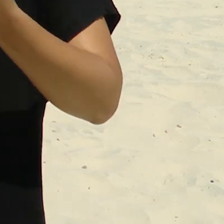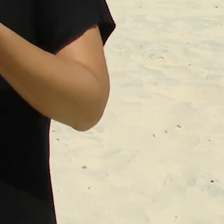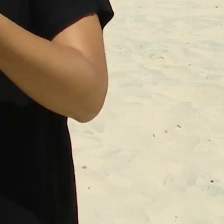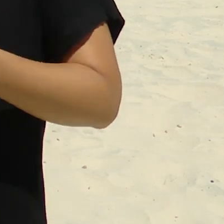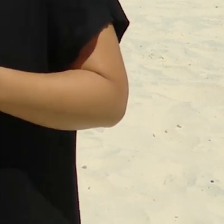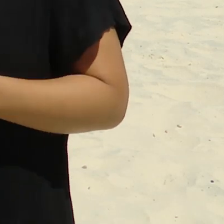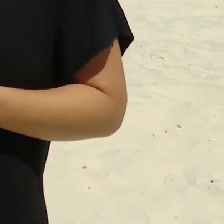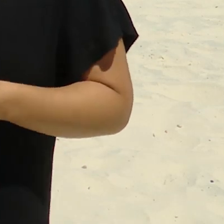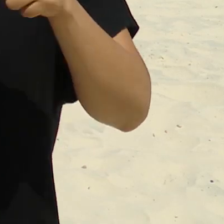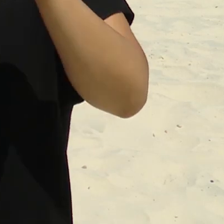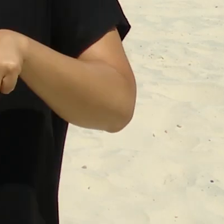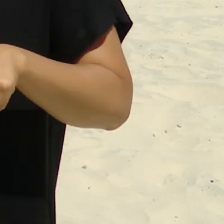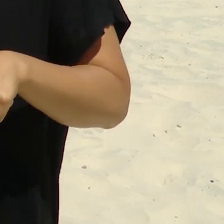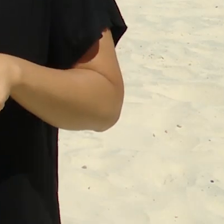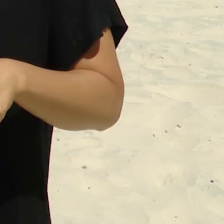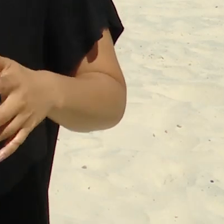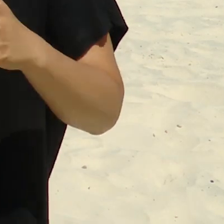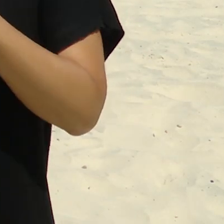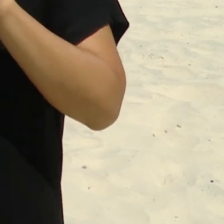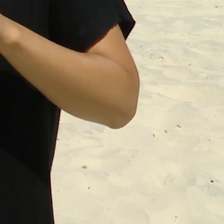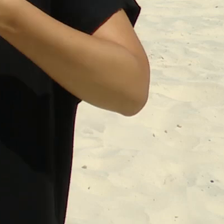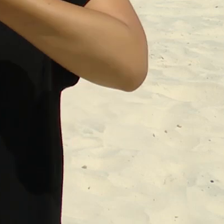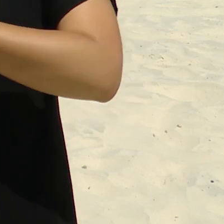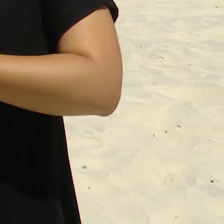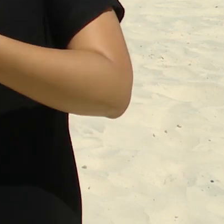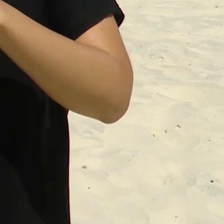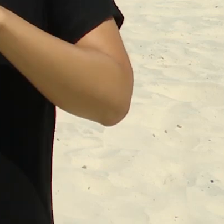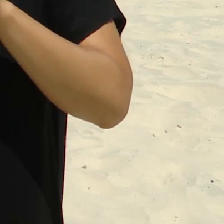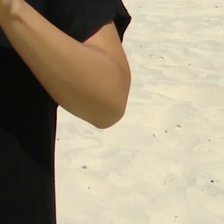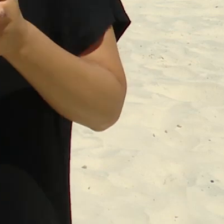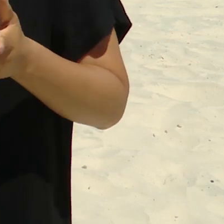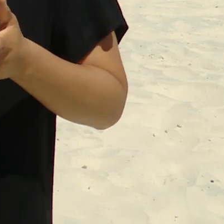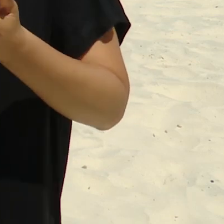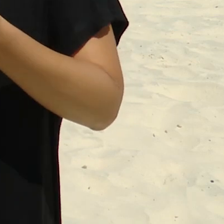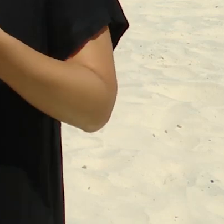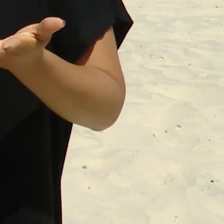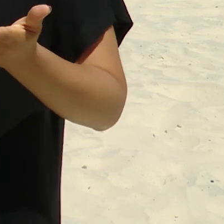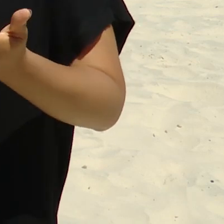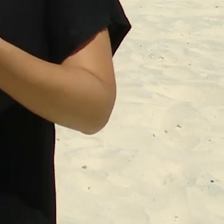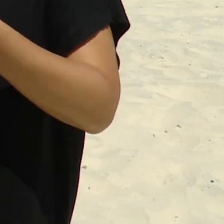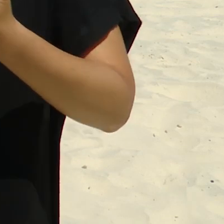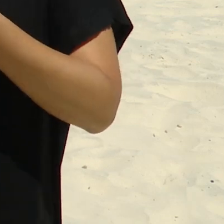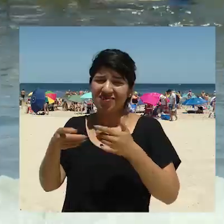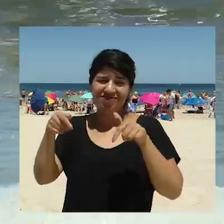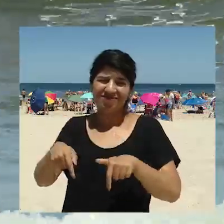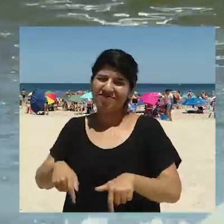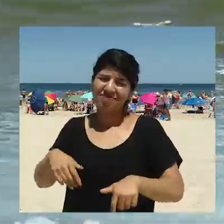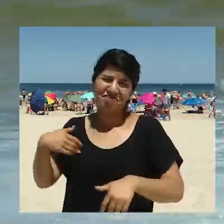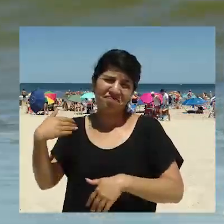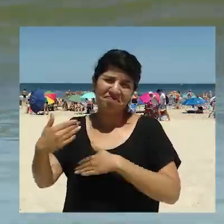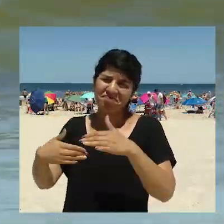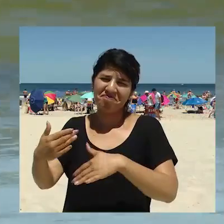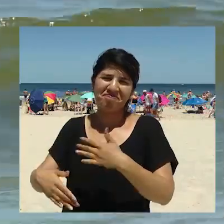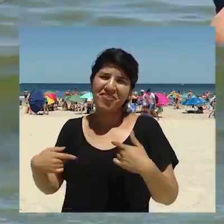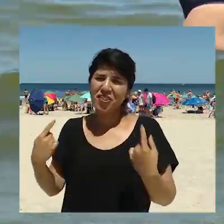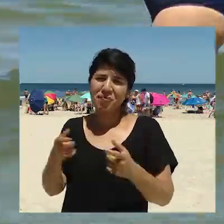directora de Política Inclusiva y a su dirección, que tiene este ejemplar proyecto que se lleva adelante y bueno, que es muy